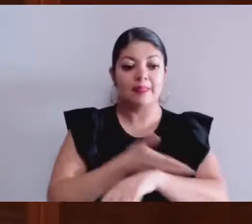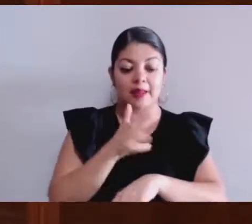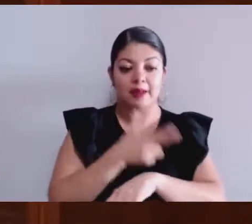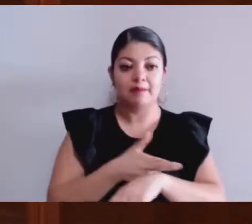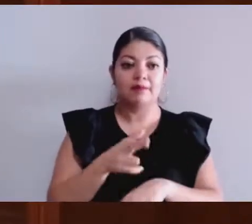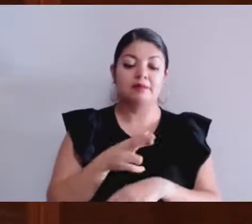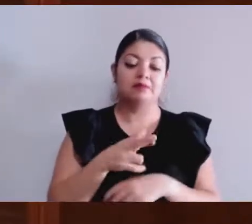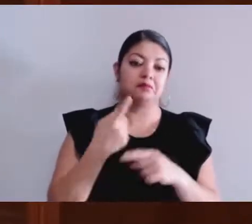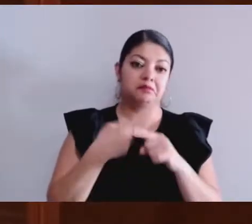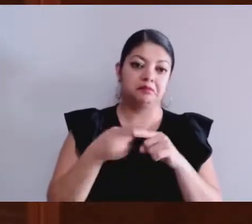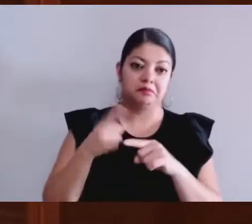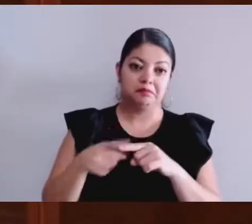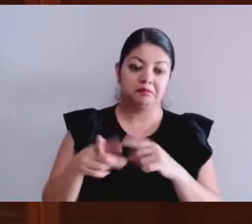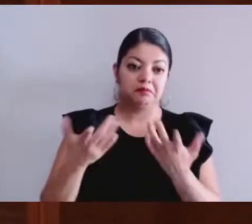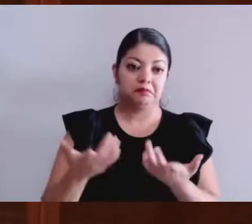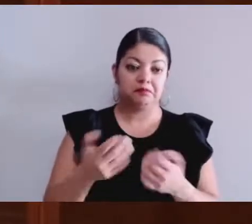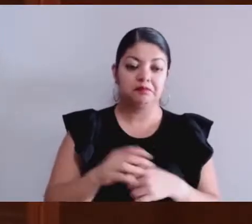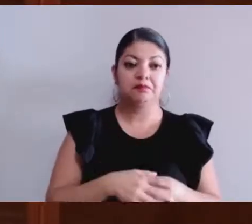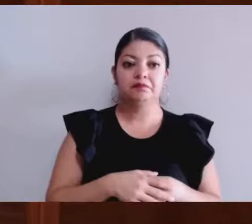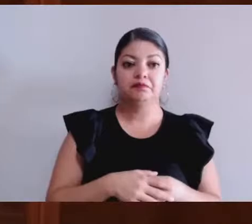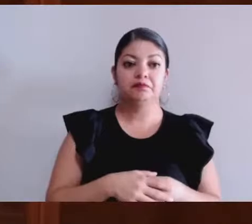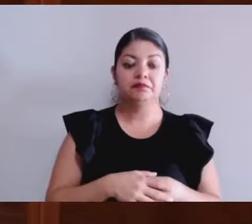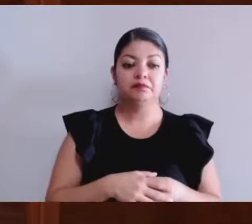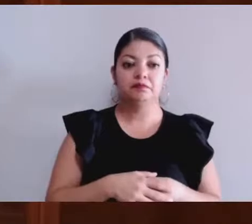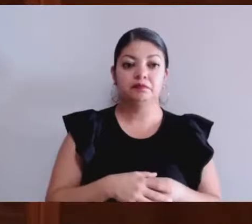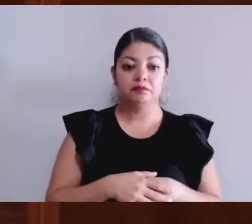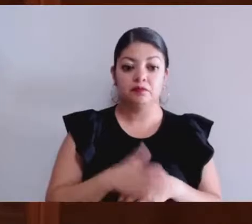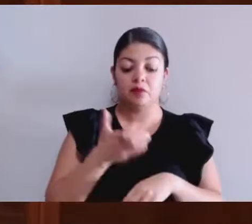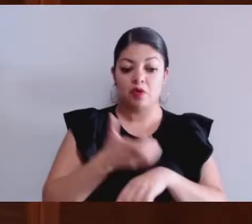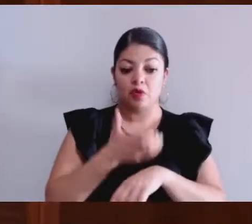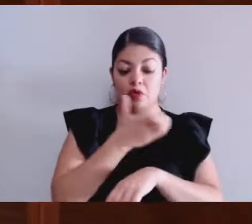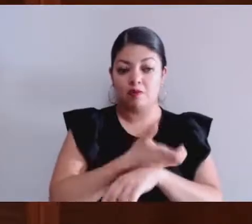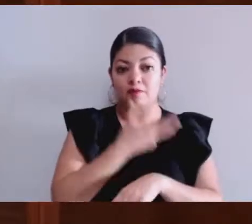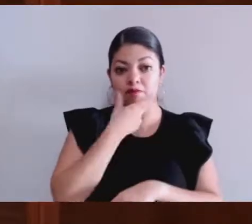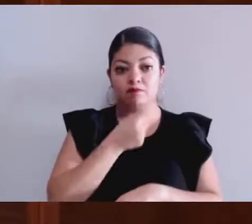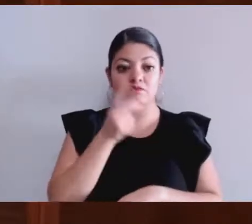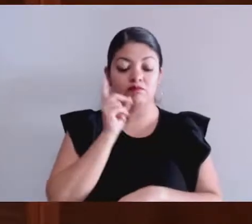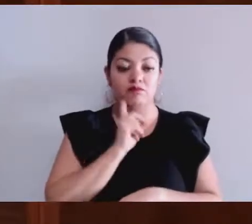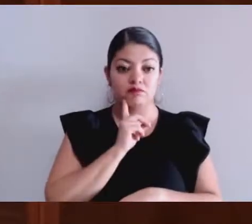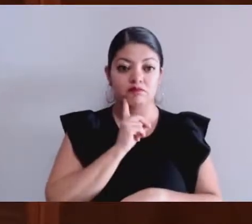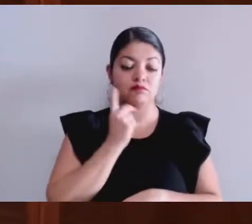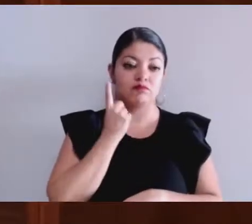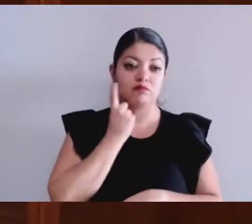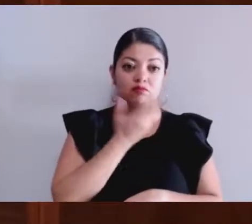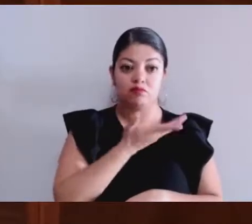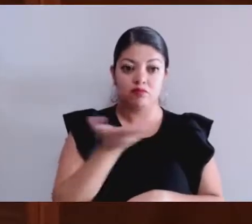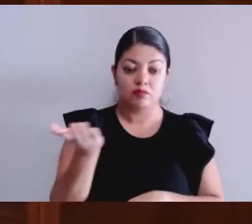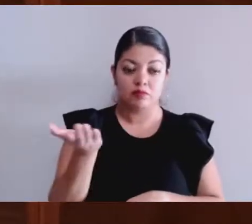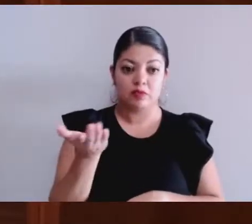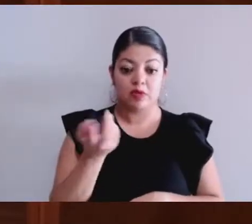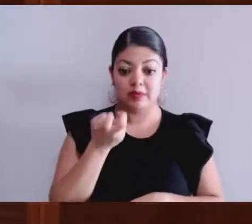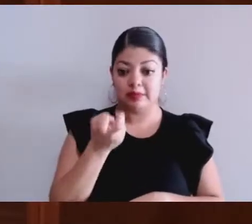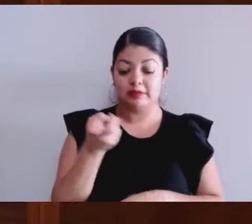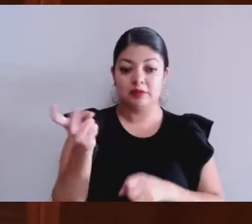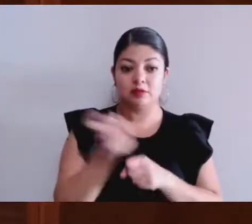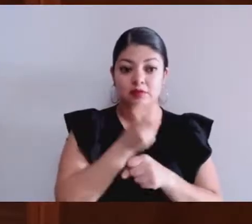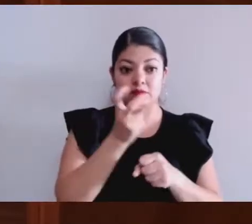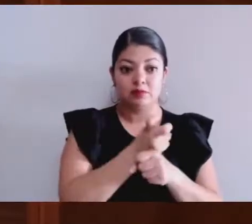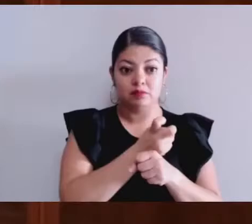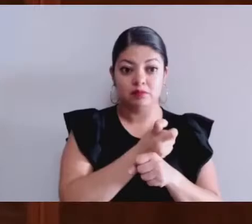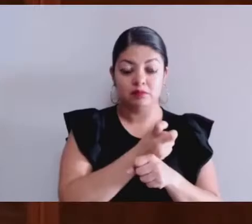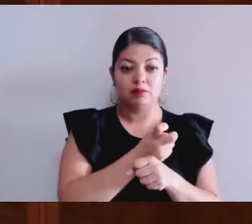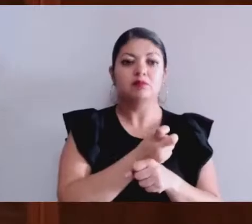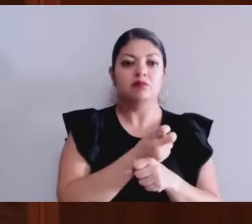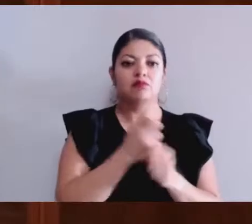personales, etcétera. Es decir, compañeras y compañeros diputados, este exhorto es